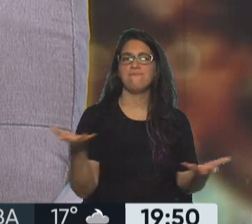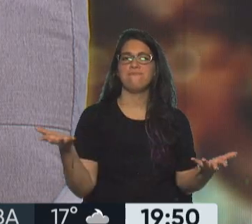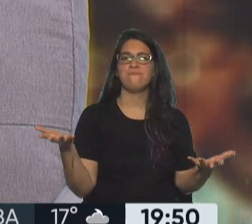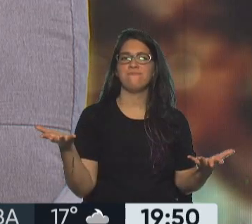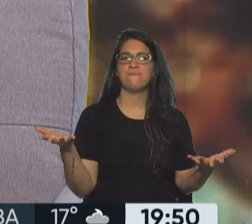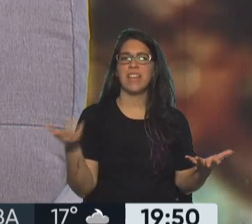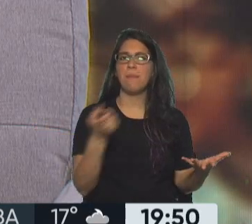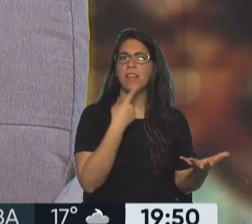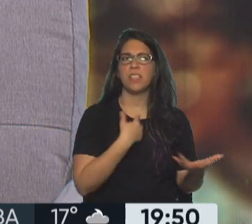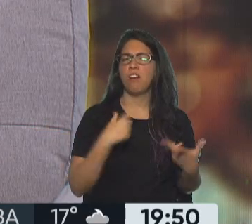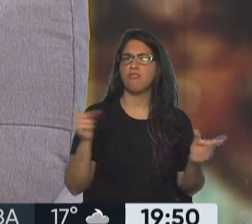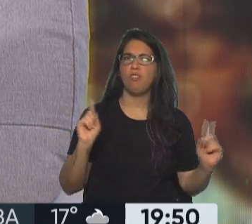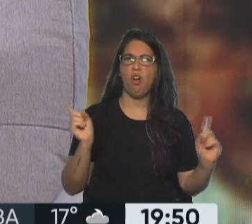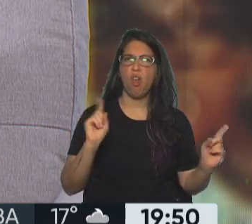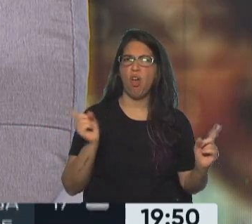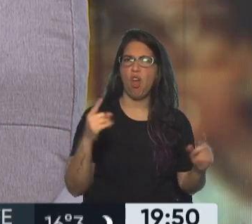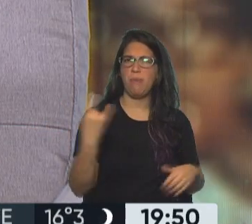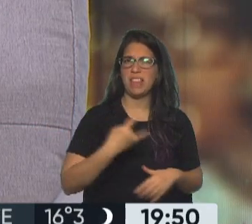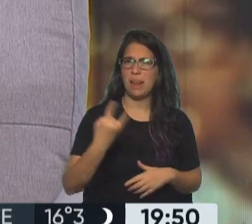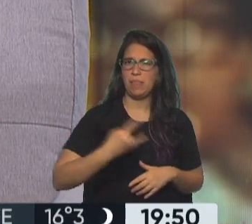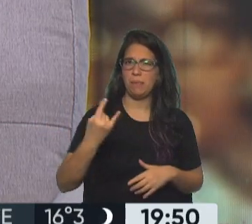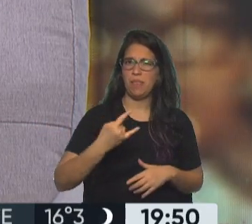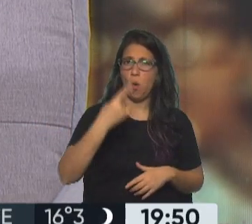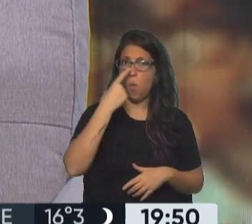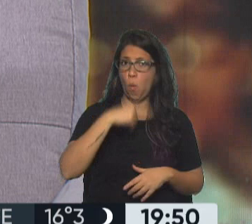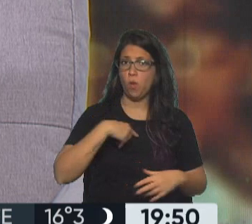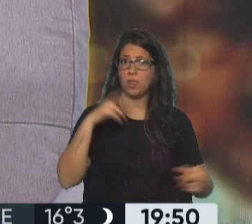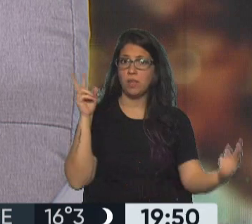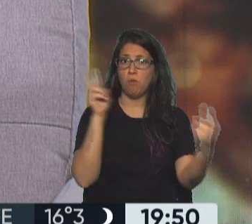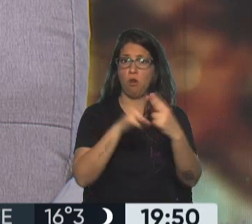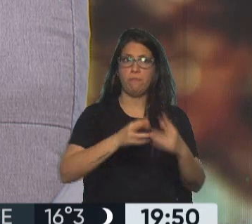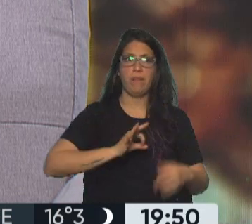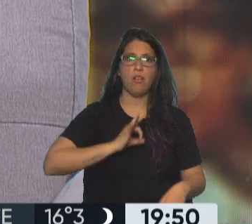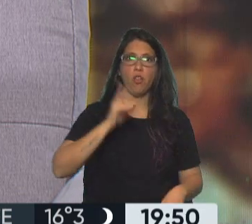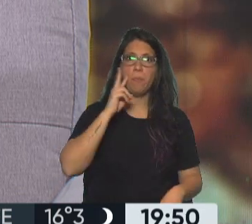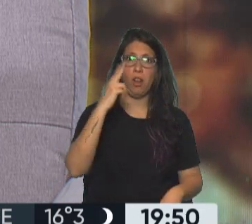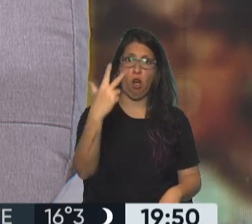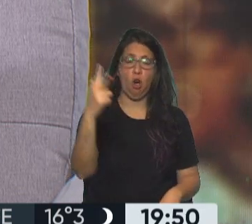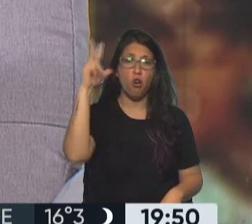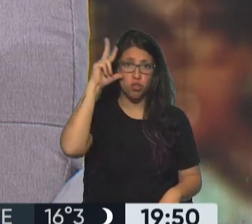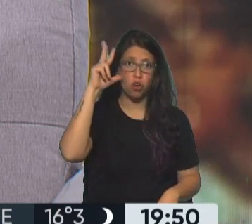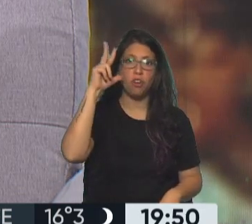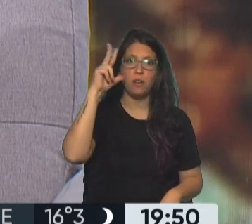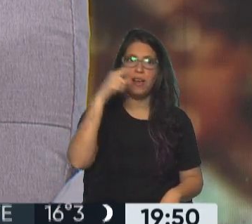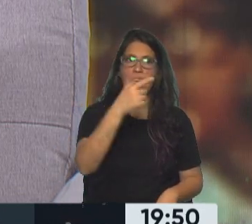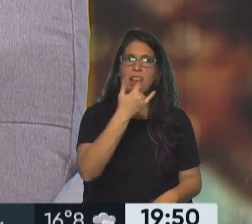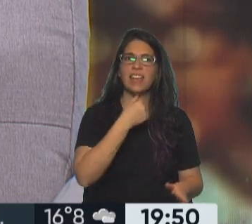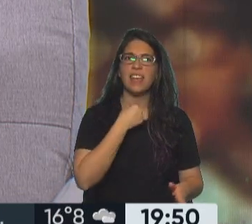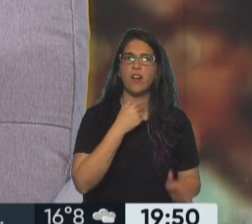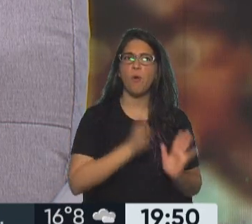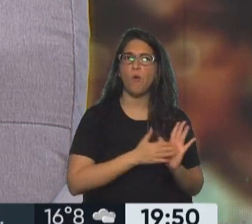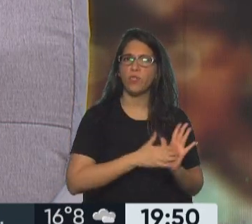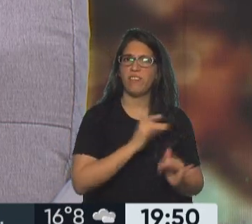que era negarlo, ¿no? Sí, Negarlo. En ese último encuentro que tengo con él, te estoy hablando año 2008, él intenta justificar sus